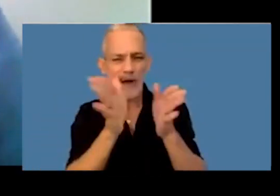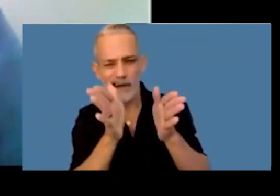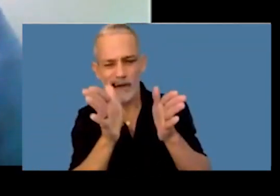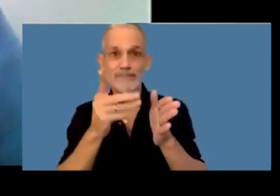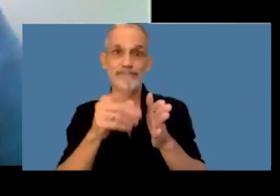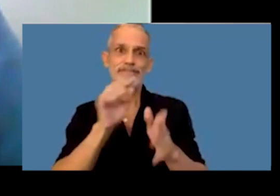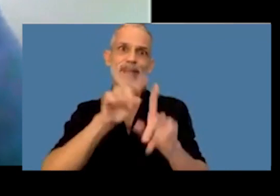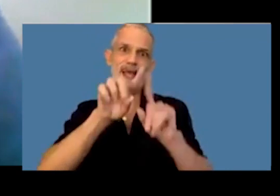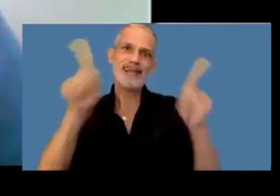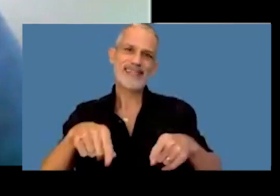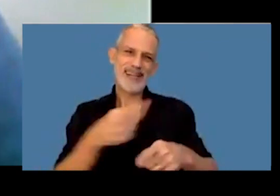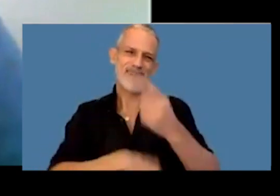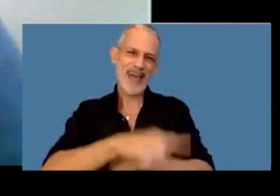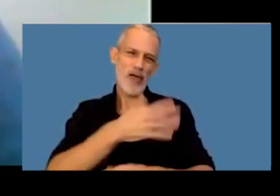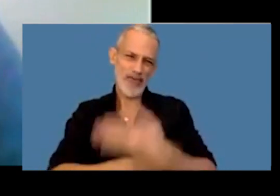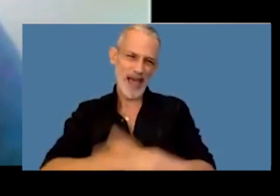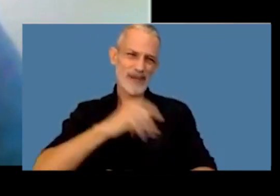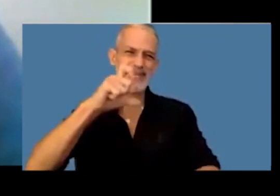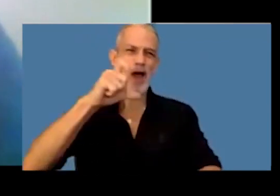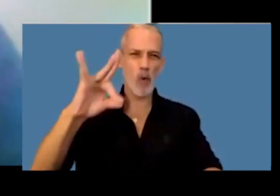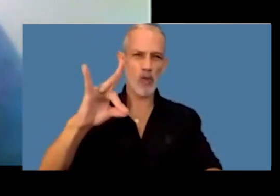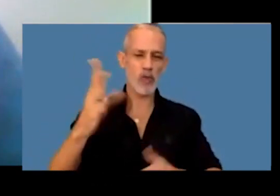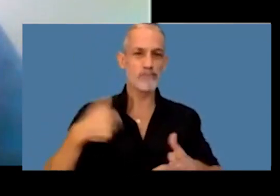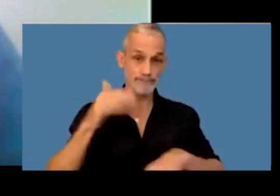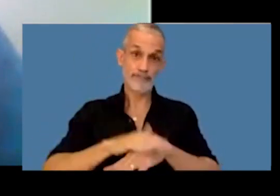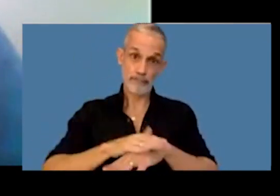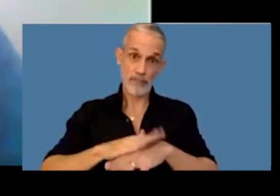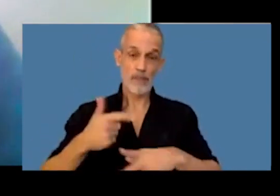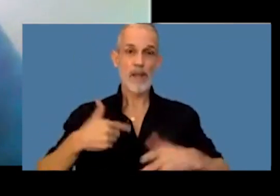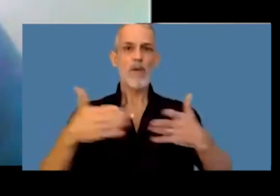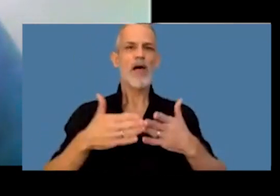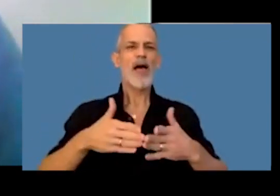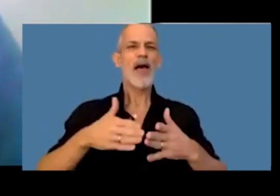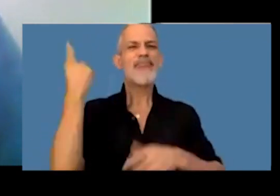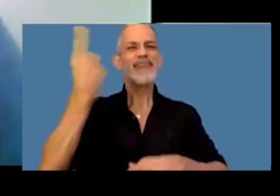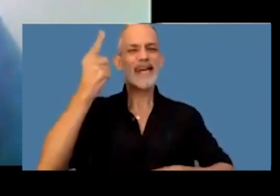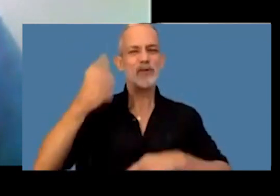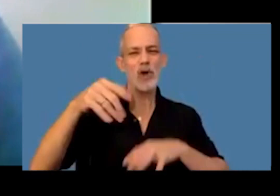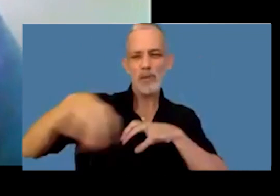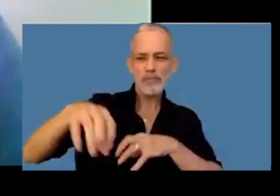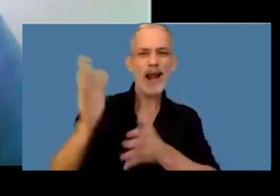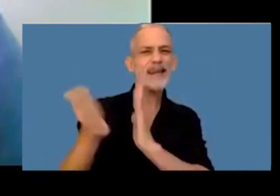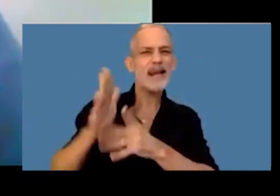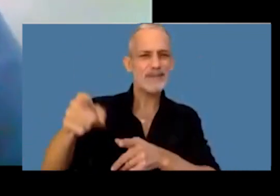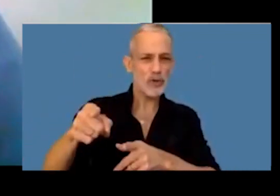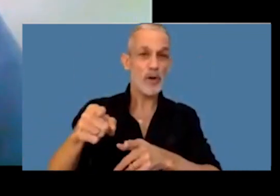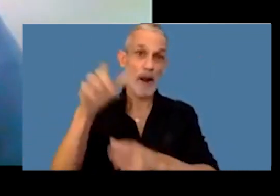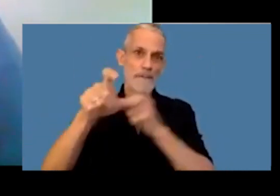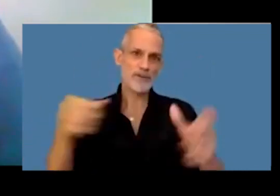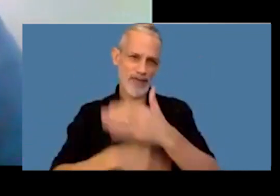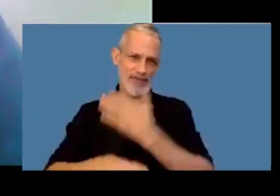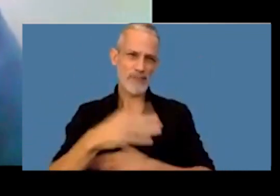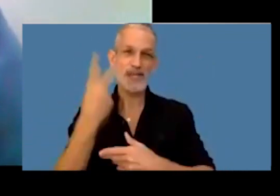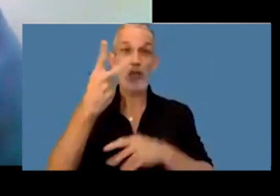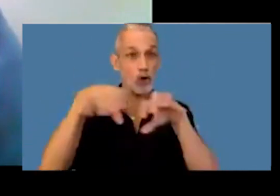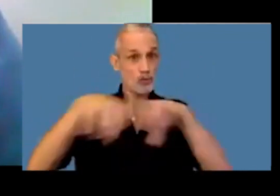de Discapacidad, que bueno, yo estoy a cargo de la Dirección de Rehabilitación para las Personas con Discapacidad, un área que tiene a cargo 2